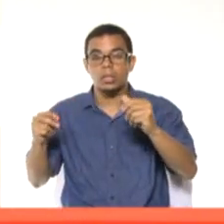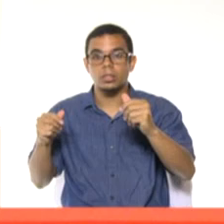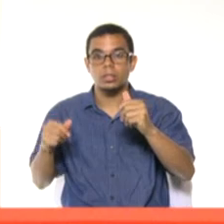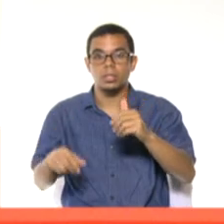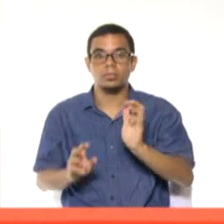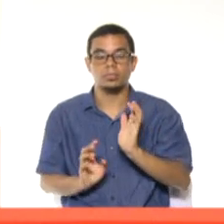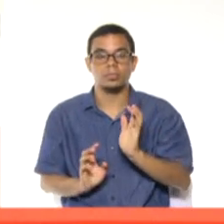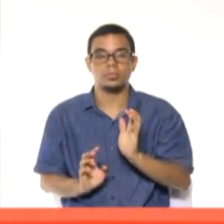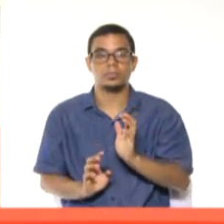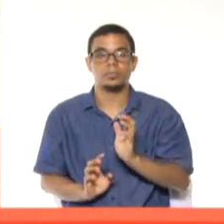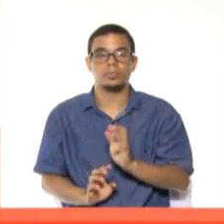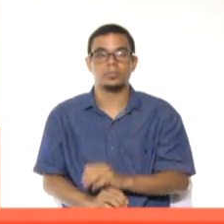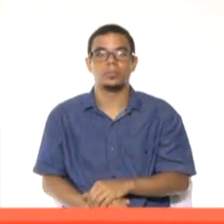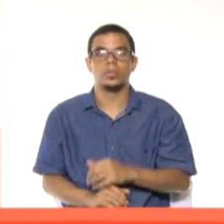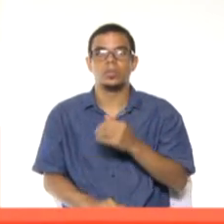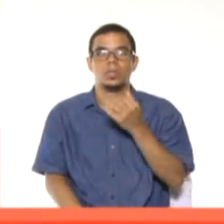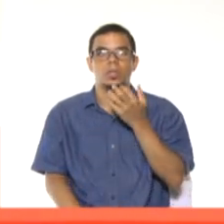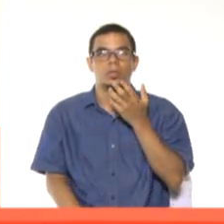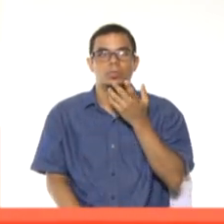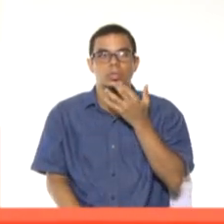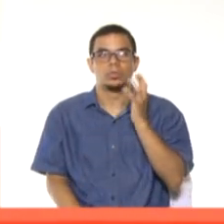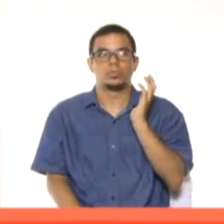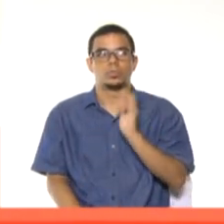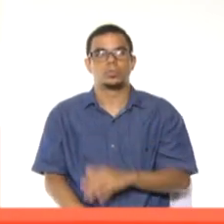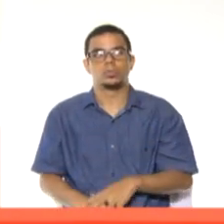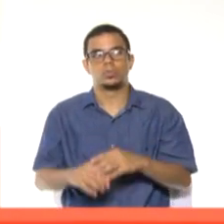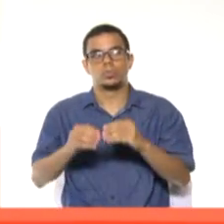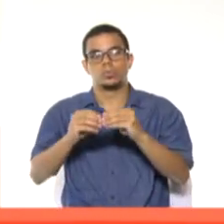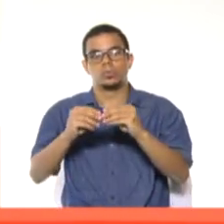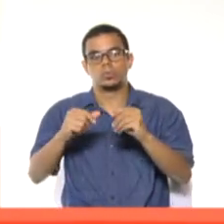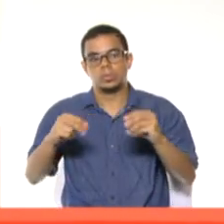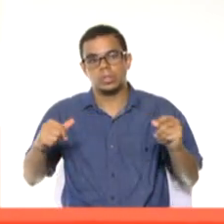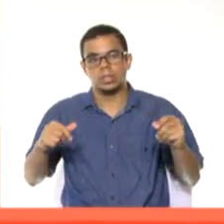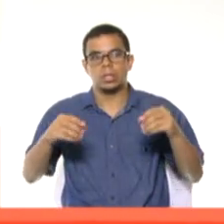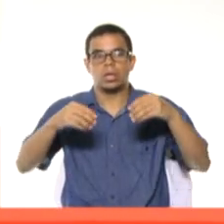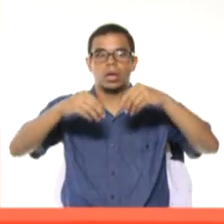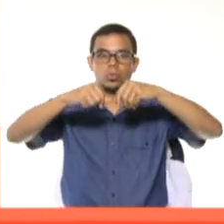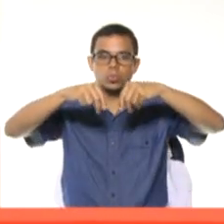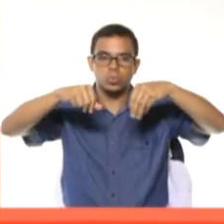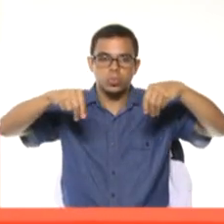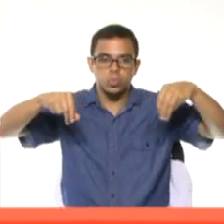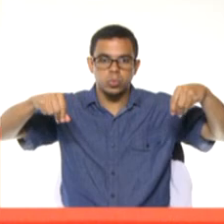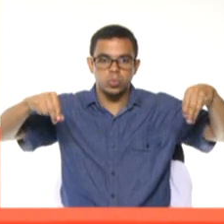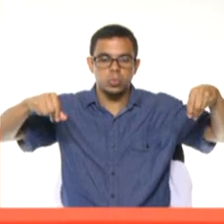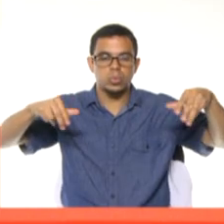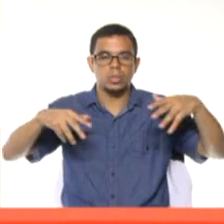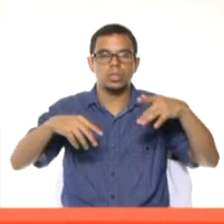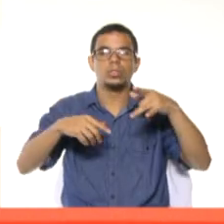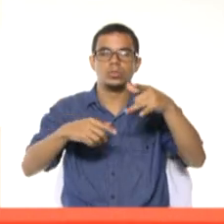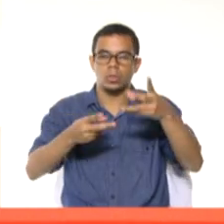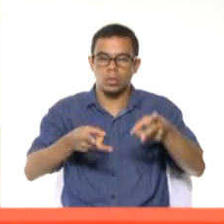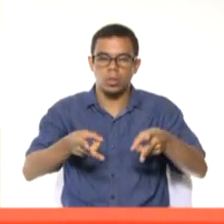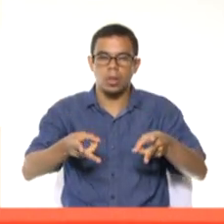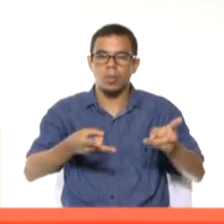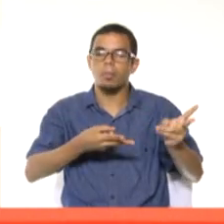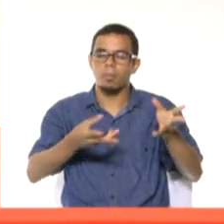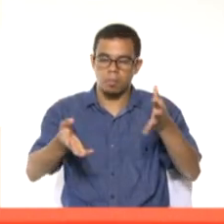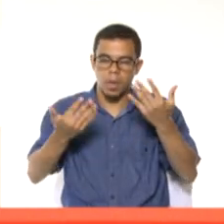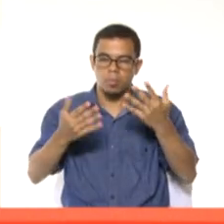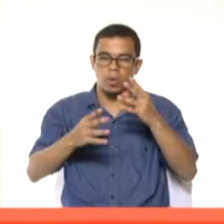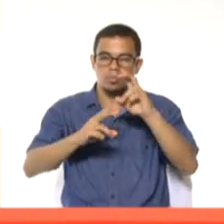sugerido, ejemplo, te encontraste con un suelo arenoso, yo te invito a seguir